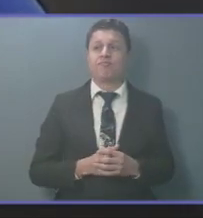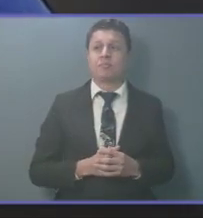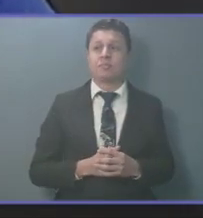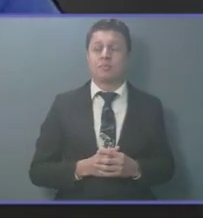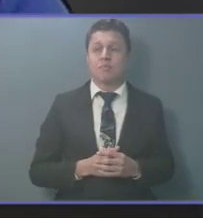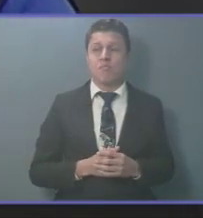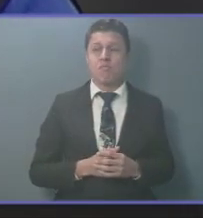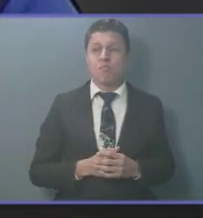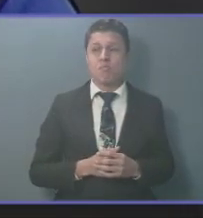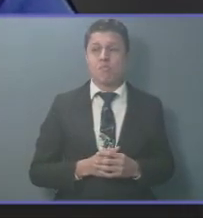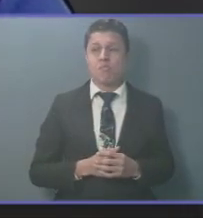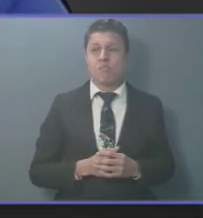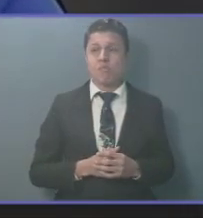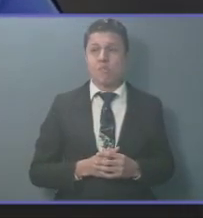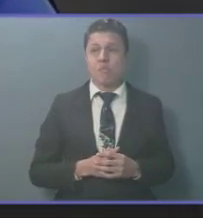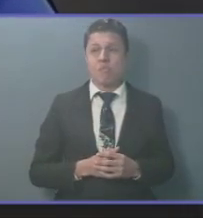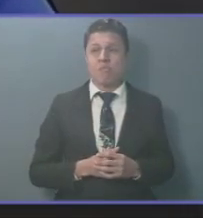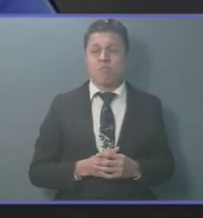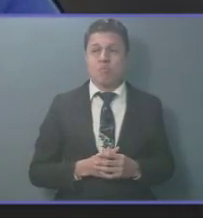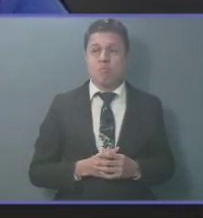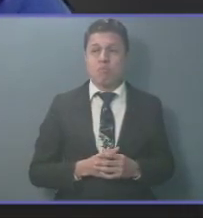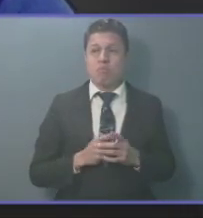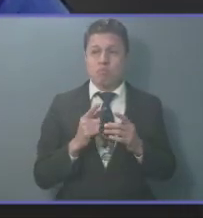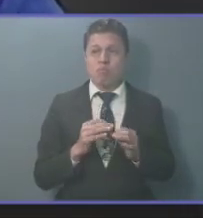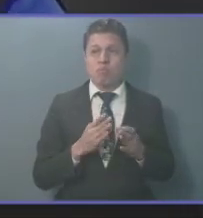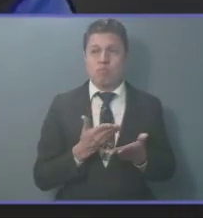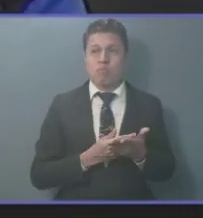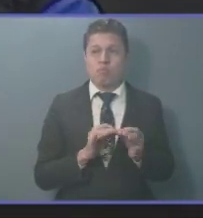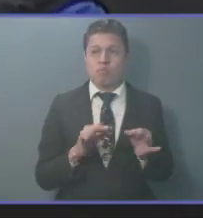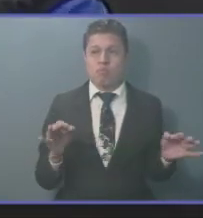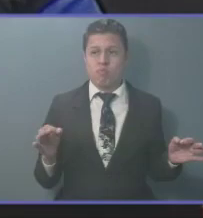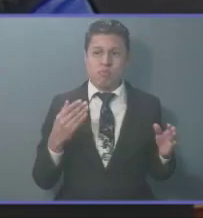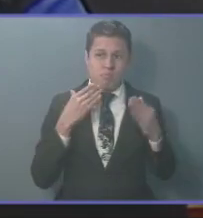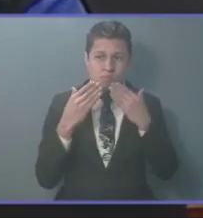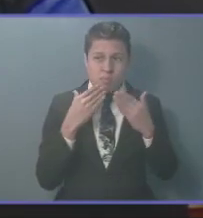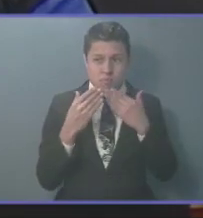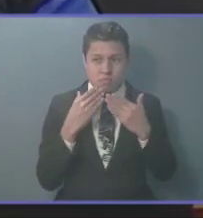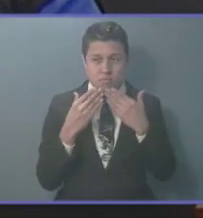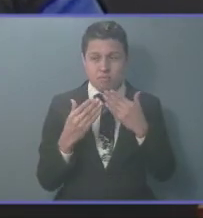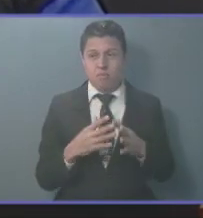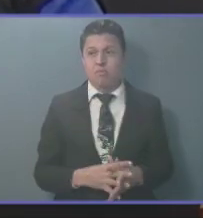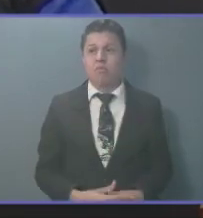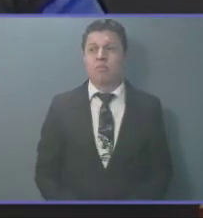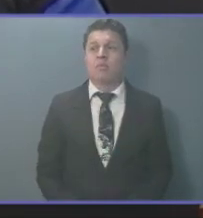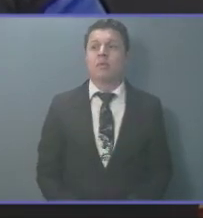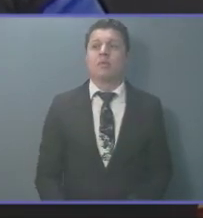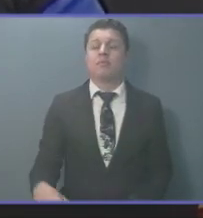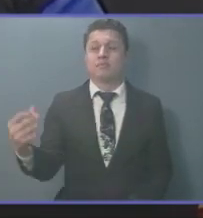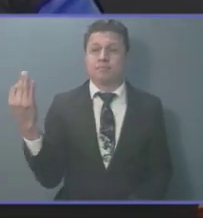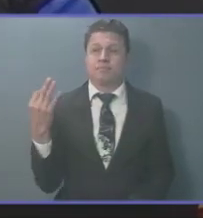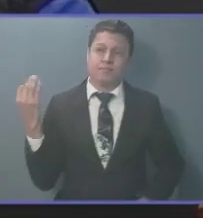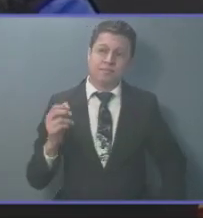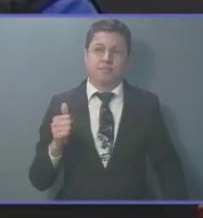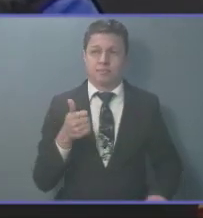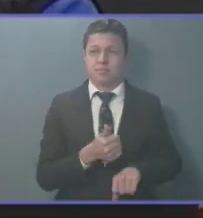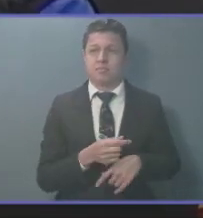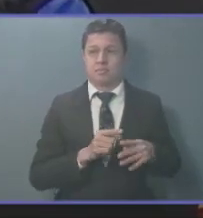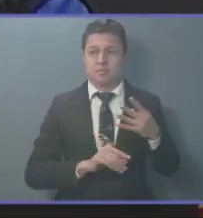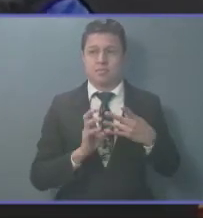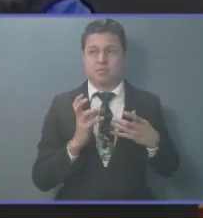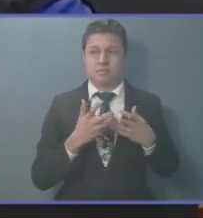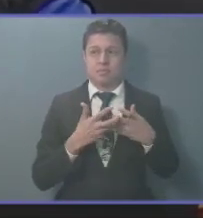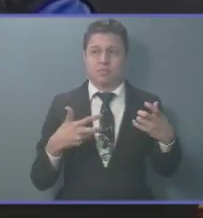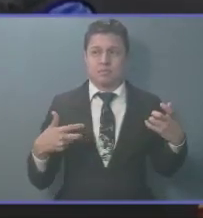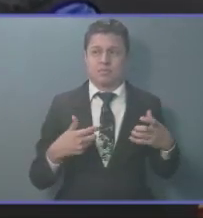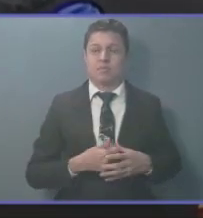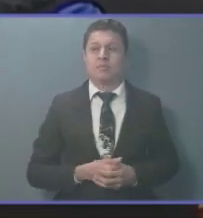una de sus párrafos, donde dice: deberá declararse inconstitucional un